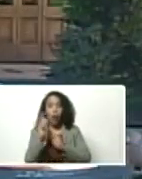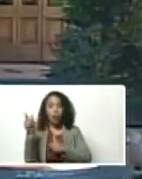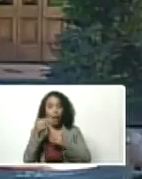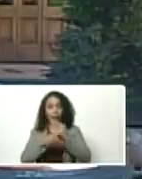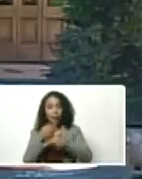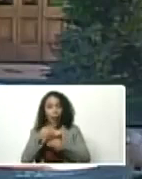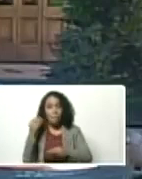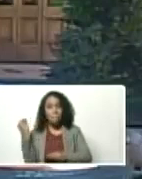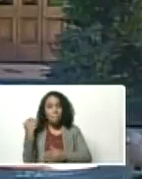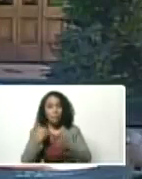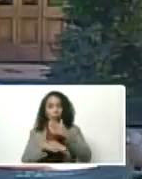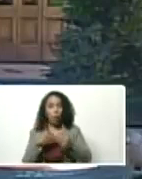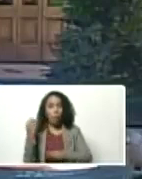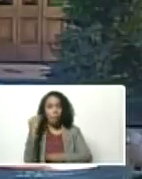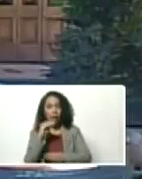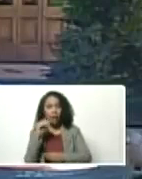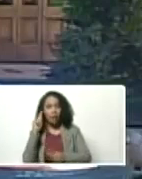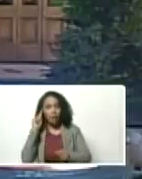al occidente.